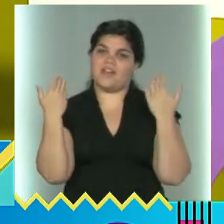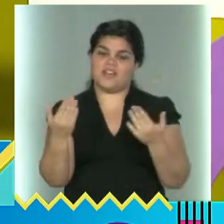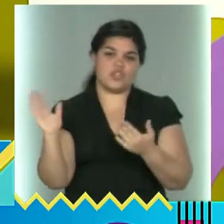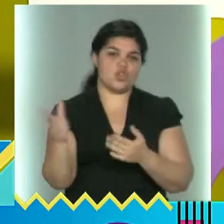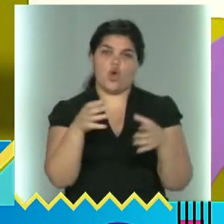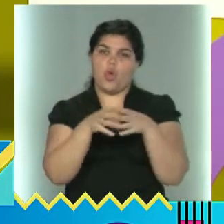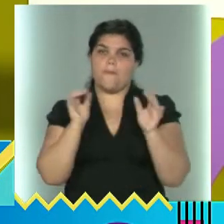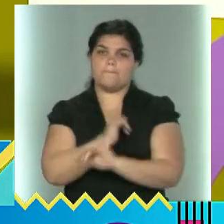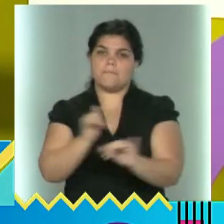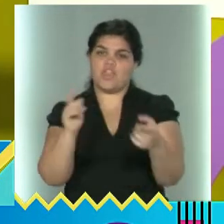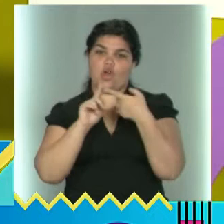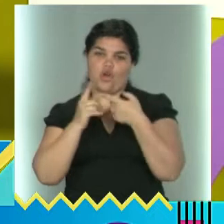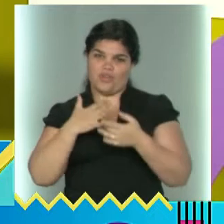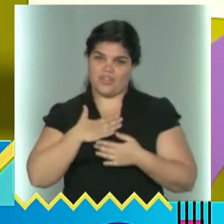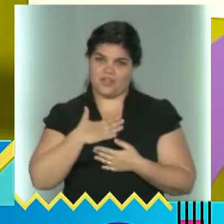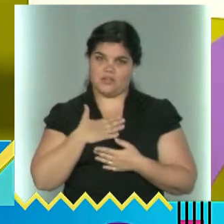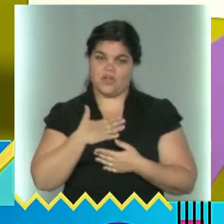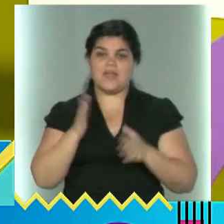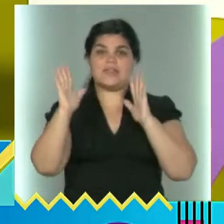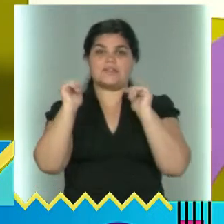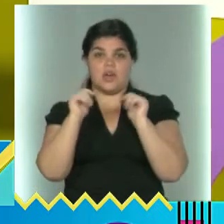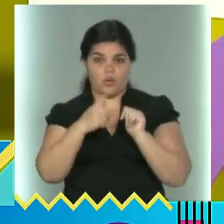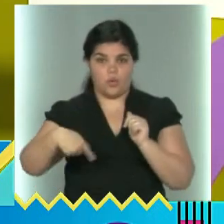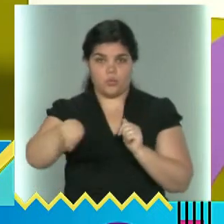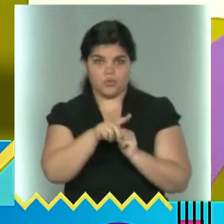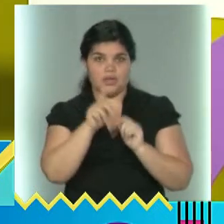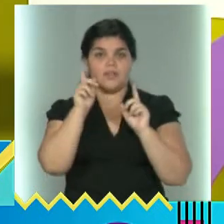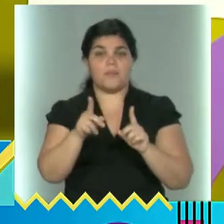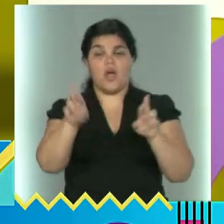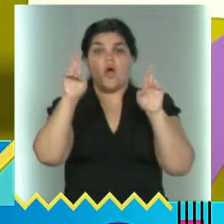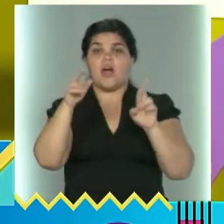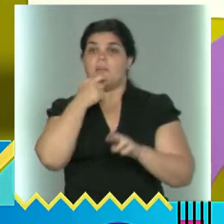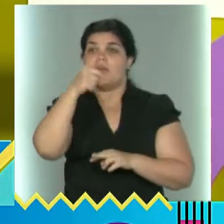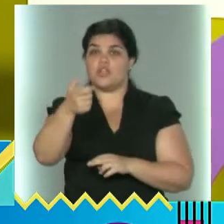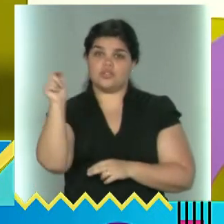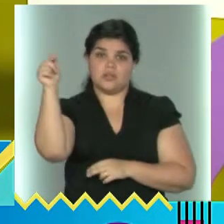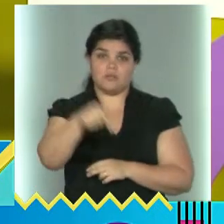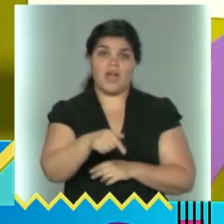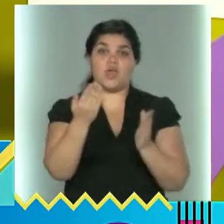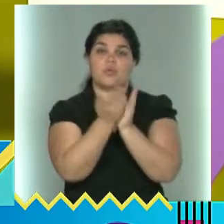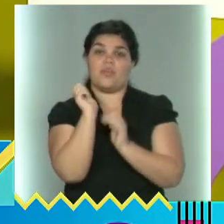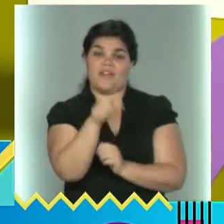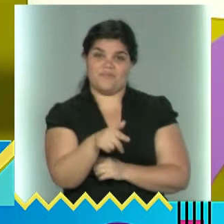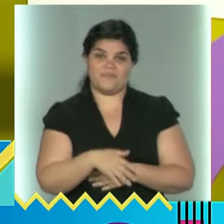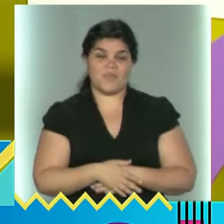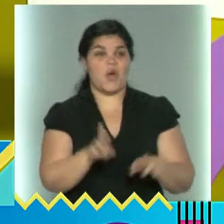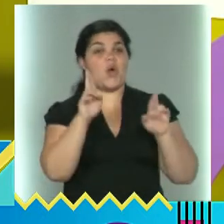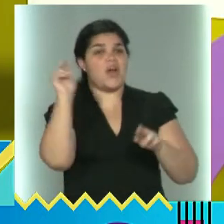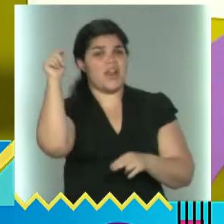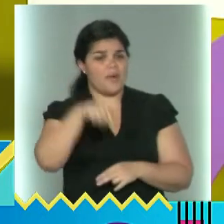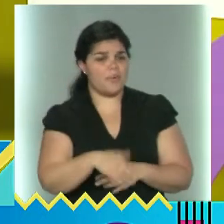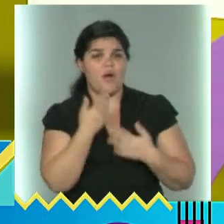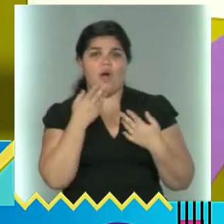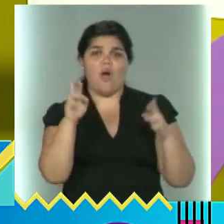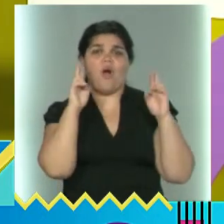que se ponen en contacto conmigo. Así que bueno, les mando un saludo enorme y bueno, espero estar en Mendoza dentro de poco estudiando allá. Ojalá puedas estar acá y bueno, y